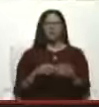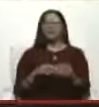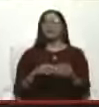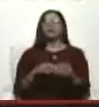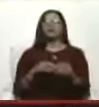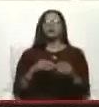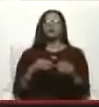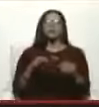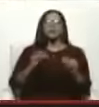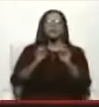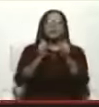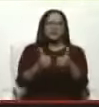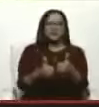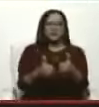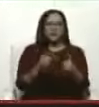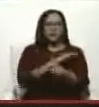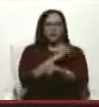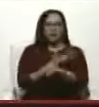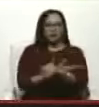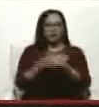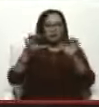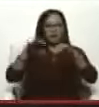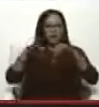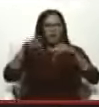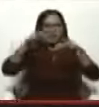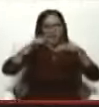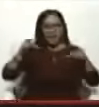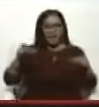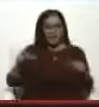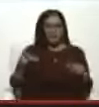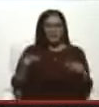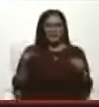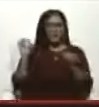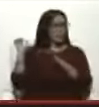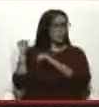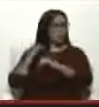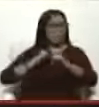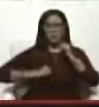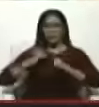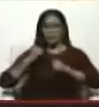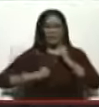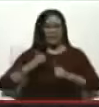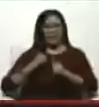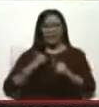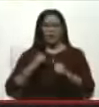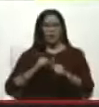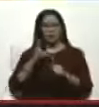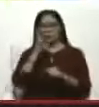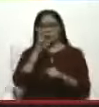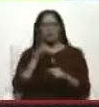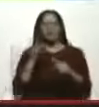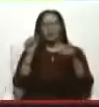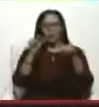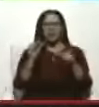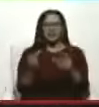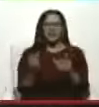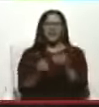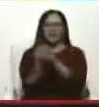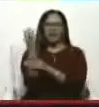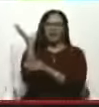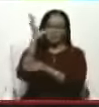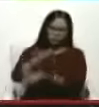Cumanacoa, comenzó una fuerte lluvia y la gente corría desesperada, fue un momento de pánico y es en ese momento cuando cae el